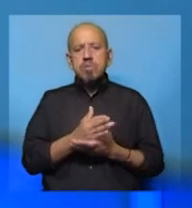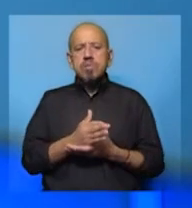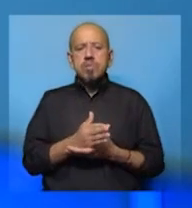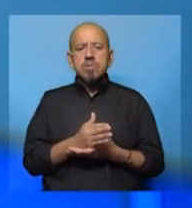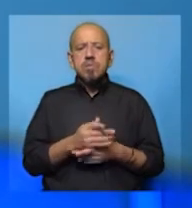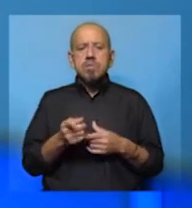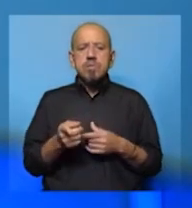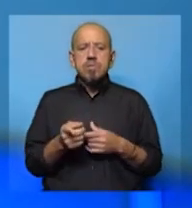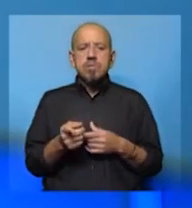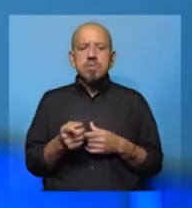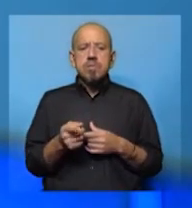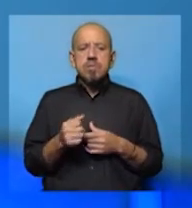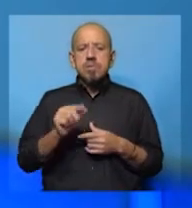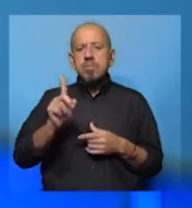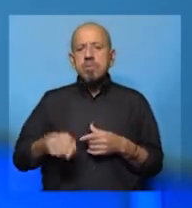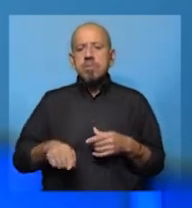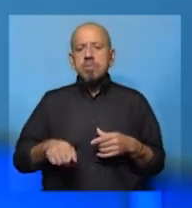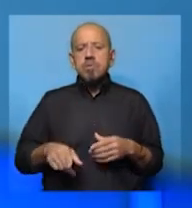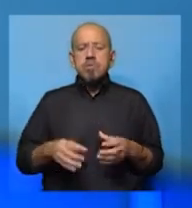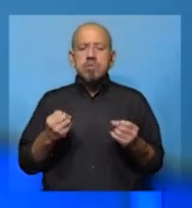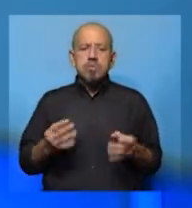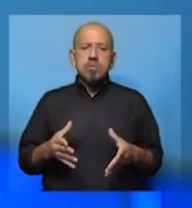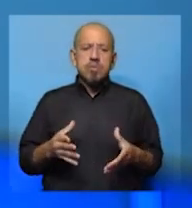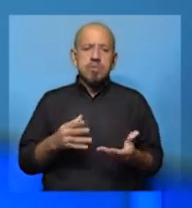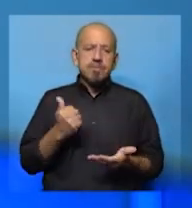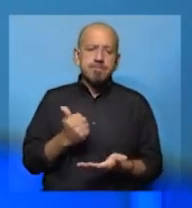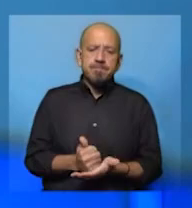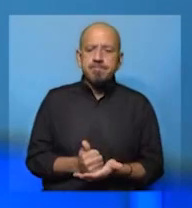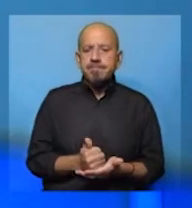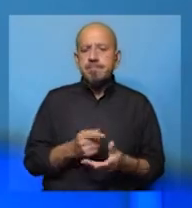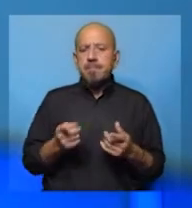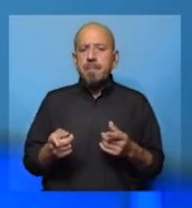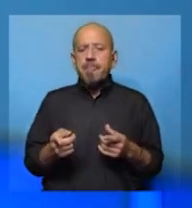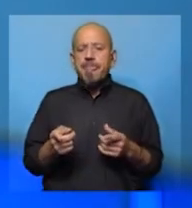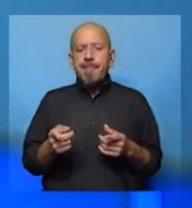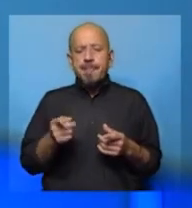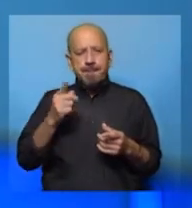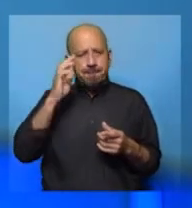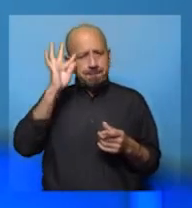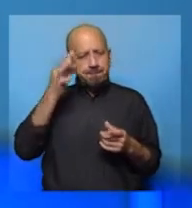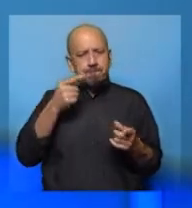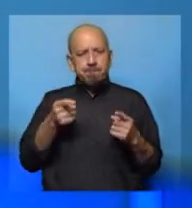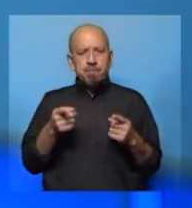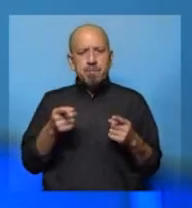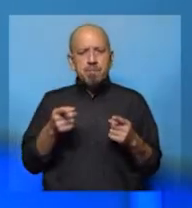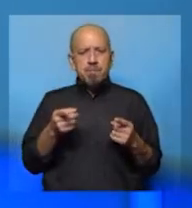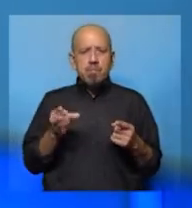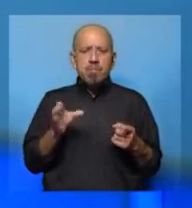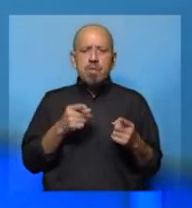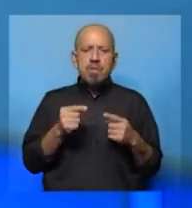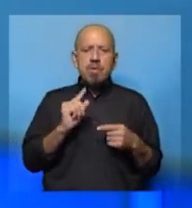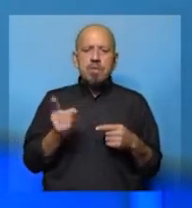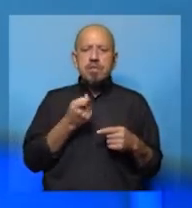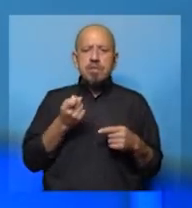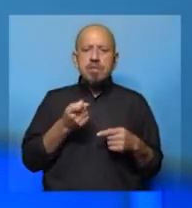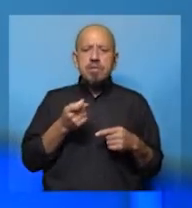parte de lo que voy a decir el primero porque van a estar Este creo que eh todos los ex intendentes